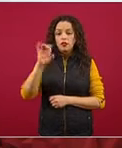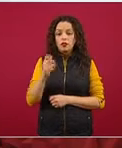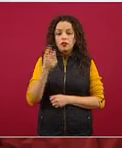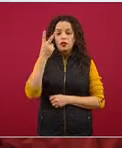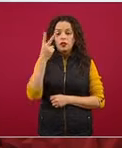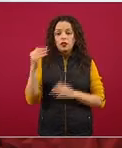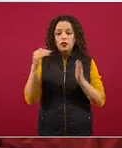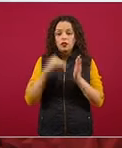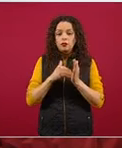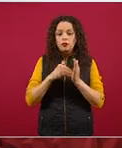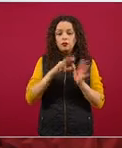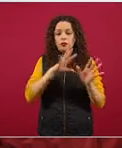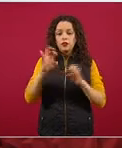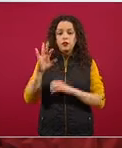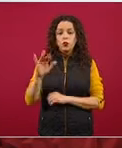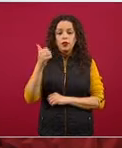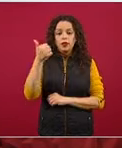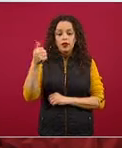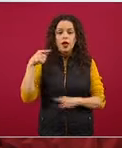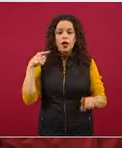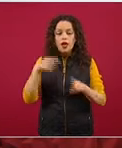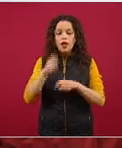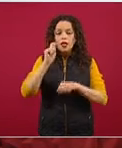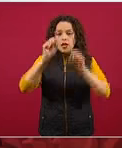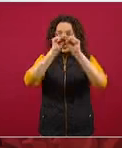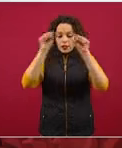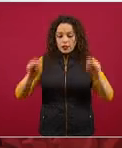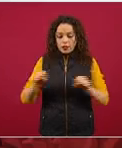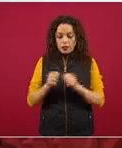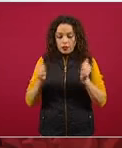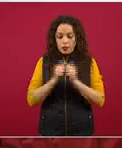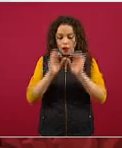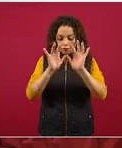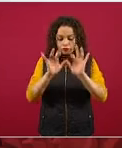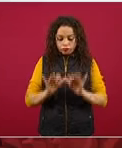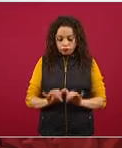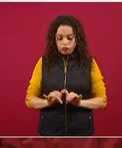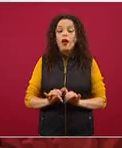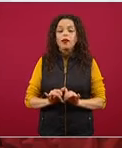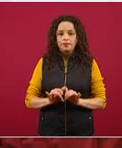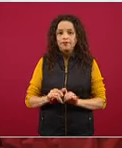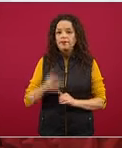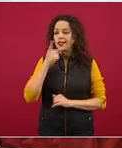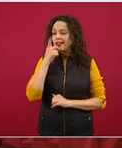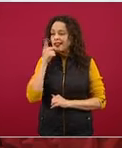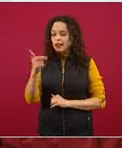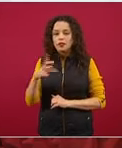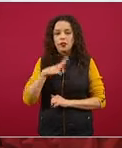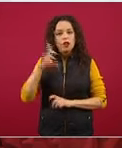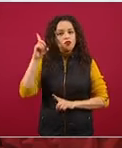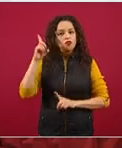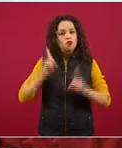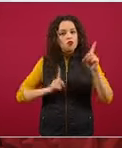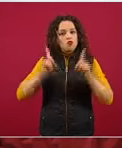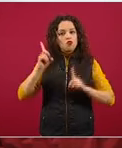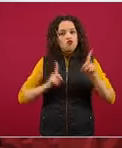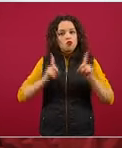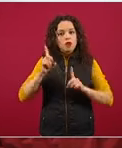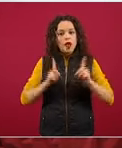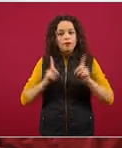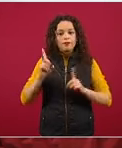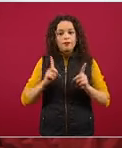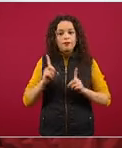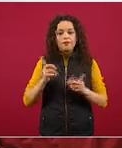132.556 que se han catalogado por el sistema de información como sospechosos sin posibilidad de resultado.